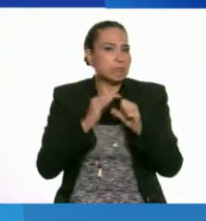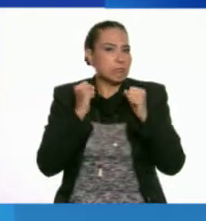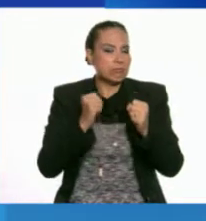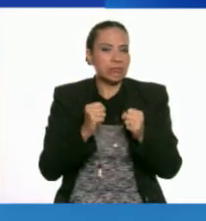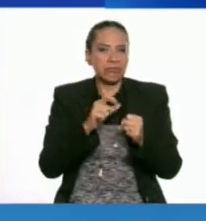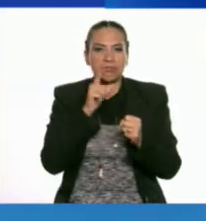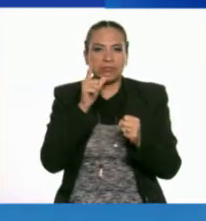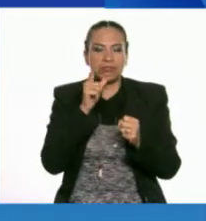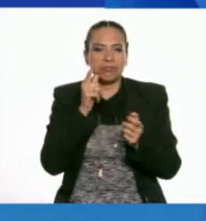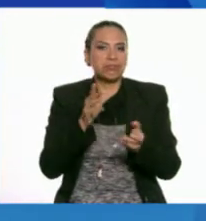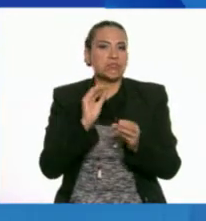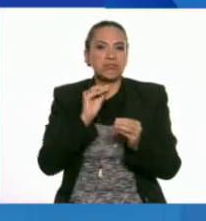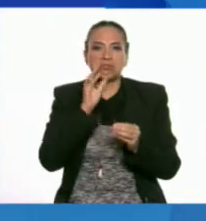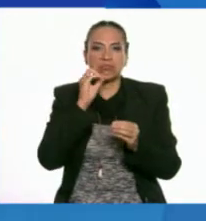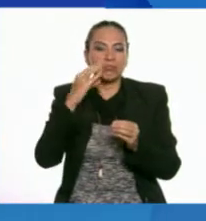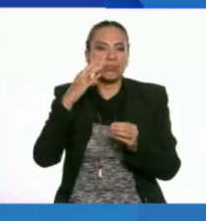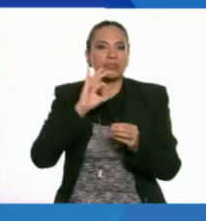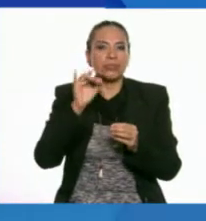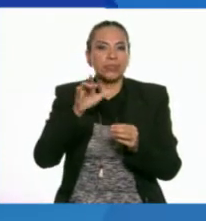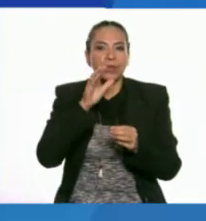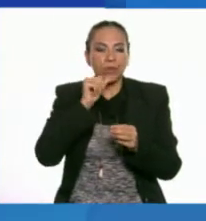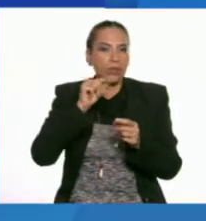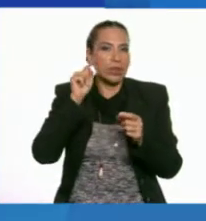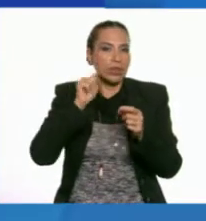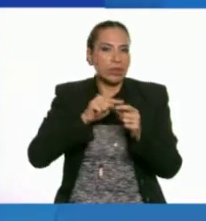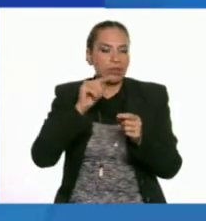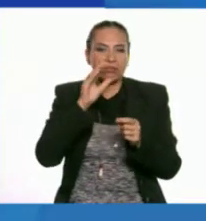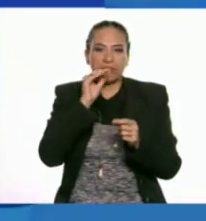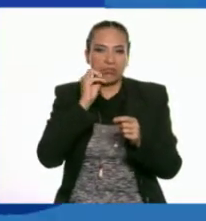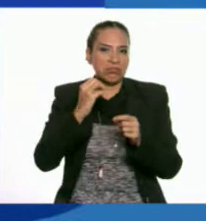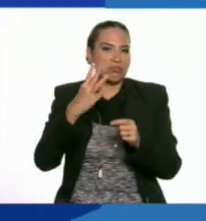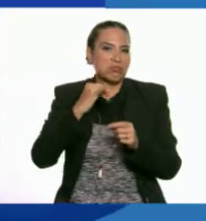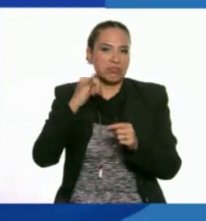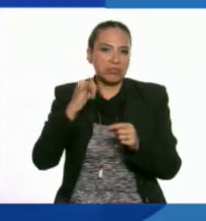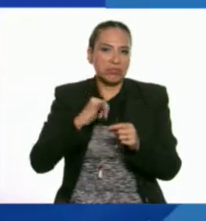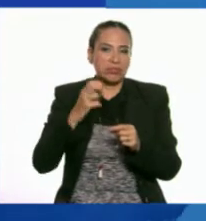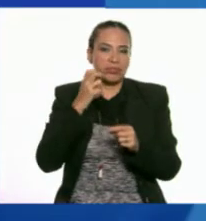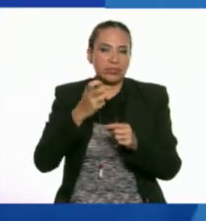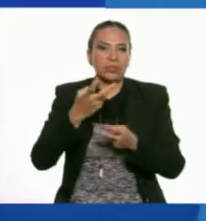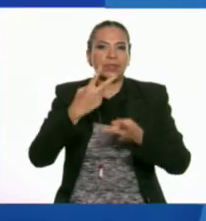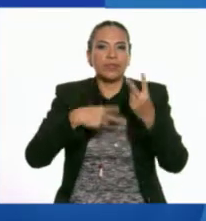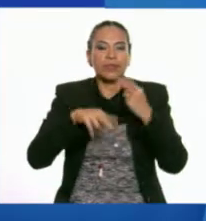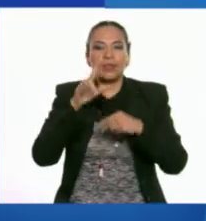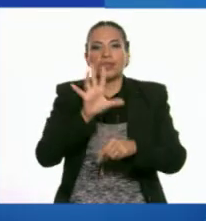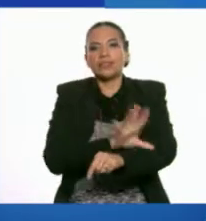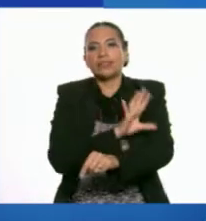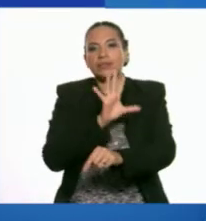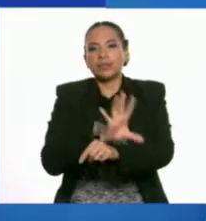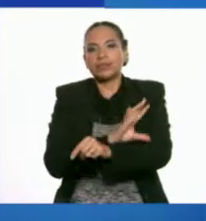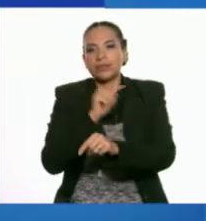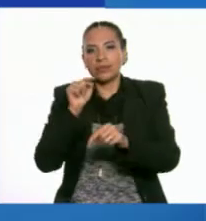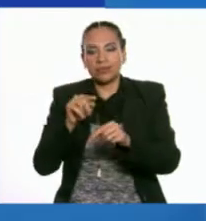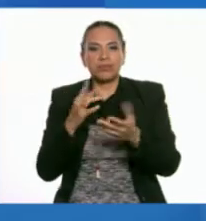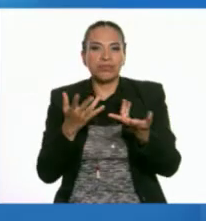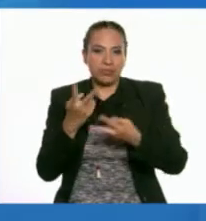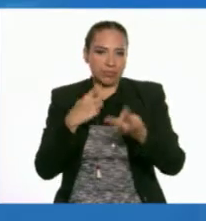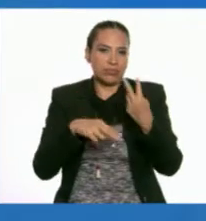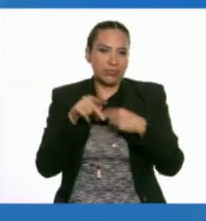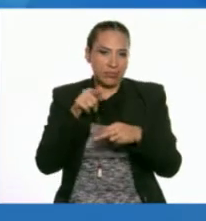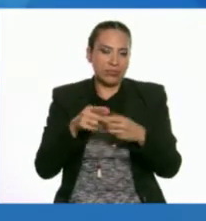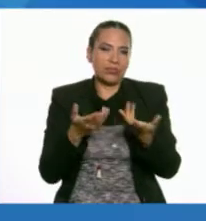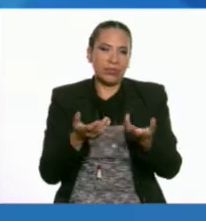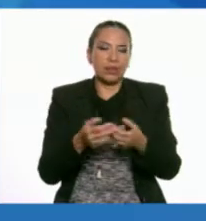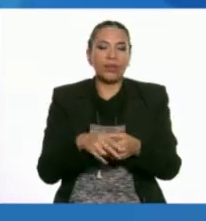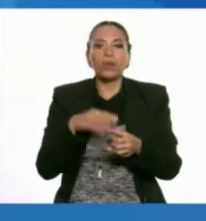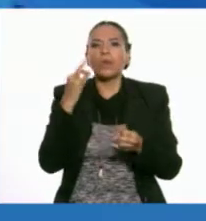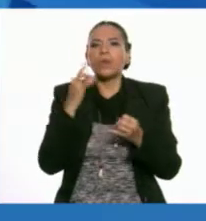que en la luz sería, si tú no prendes el interruptor, no va a prender nunca y no va a tener esa electricidad de ese aparato. Órale.